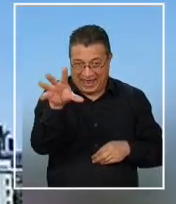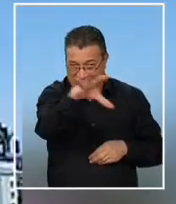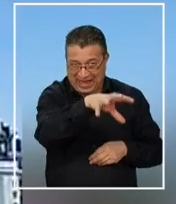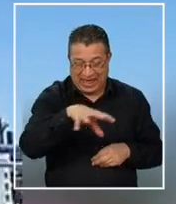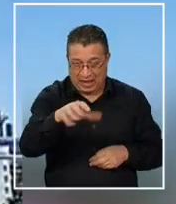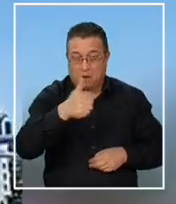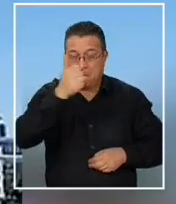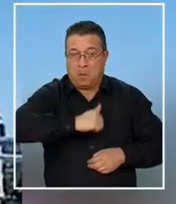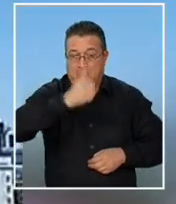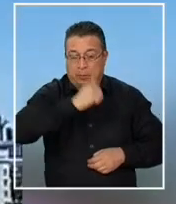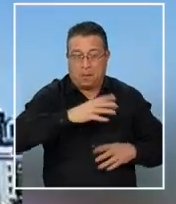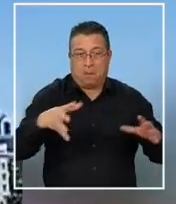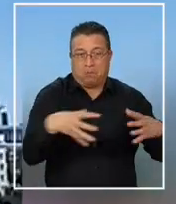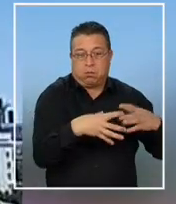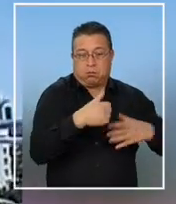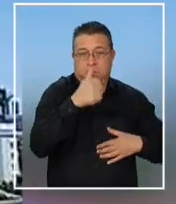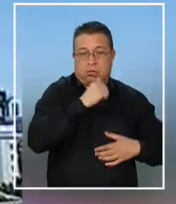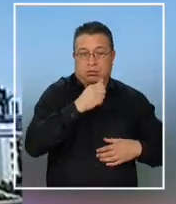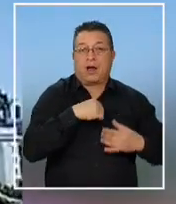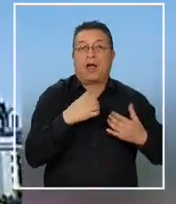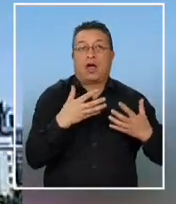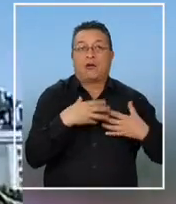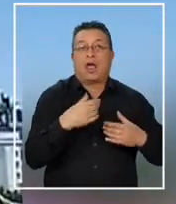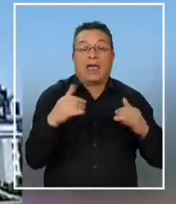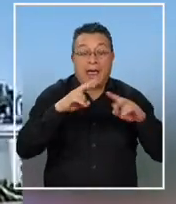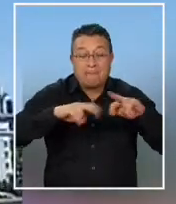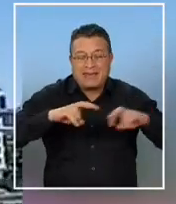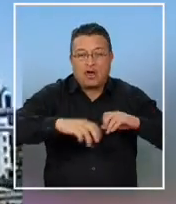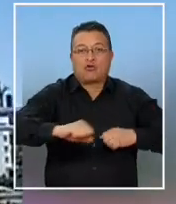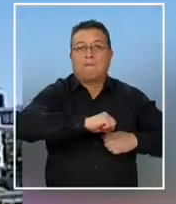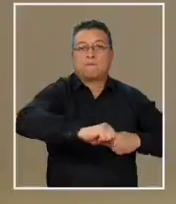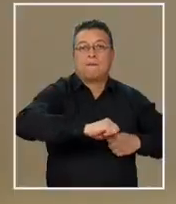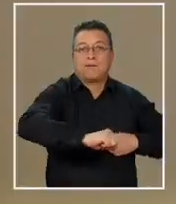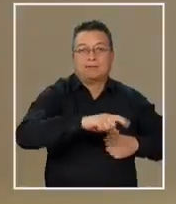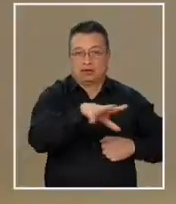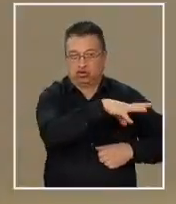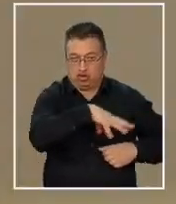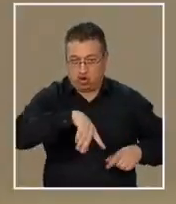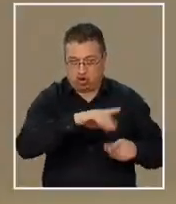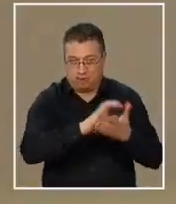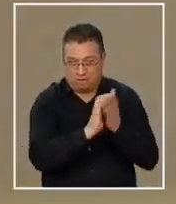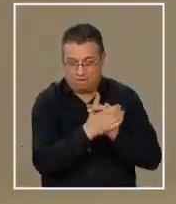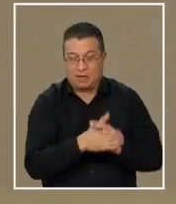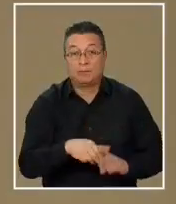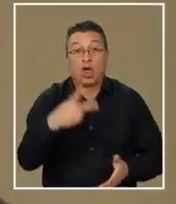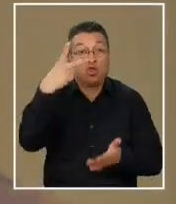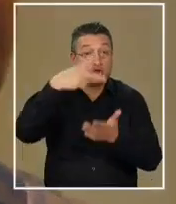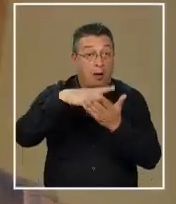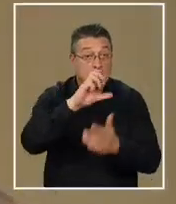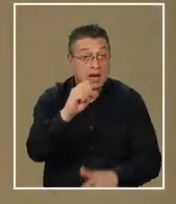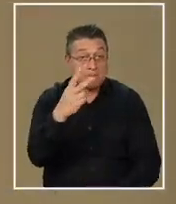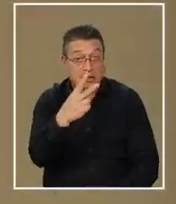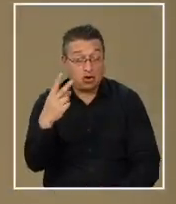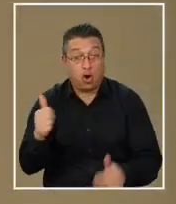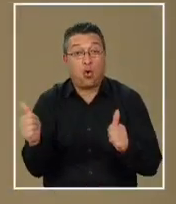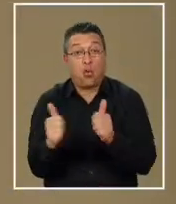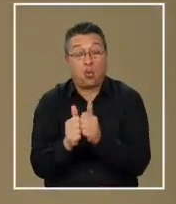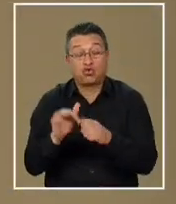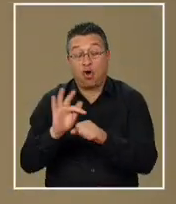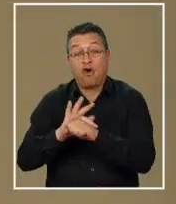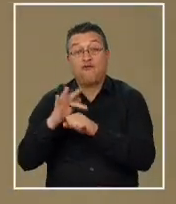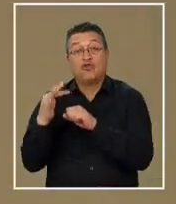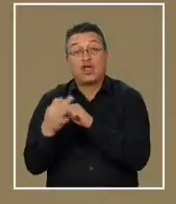sistemáticamente ocultado todo este tipo de investigaciones por ellos. Ya en 2022, Pablo, junto a la Fundación para